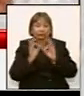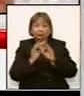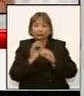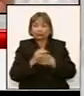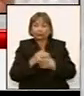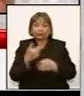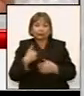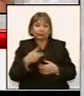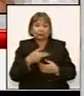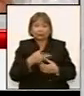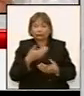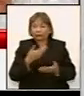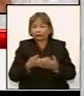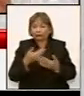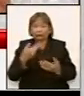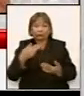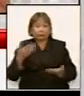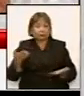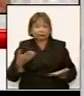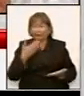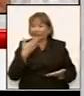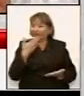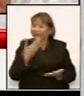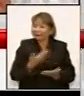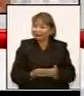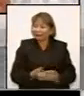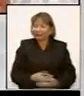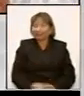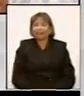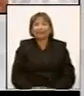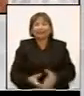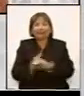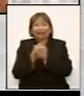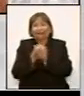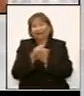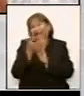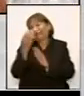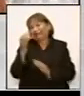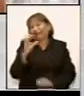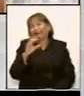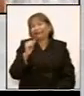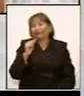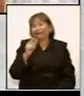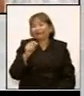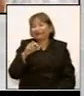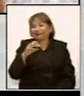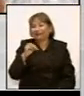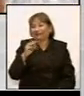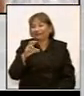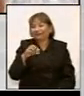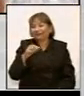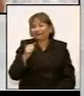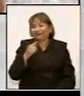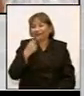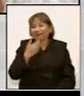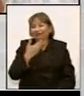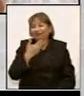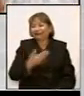nuestro Perú y también dentro de Cerro de Pasco. Muchas gracias a nuestra compañera Cecilia Malpartida y buen viaje de